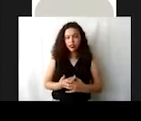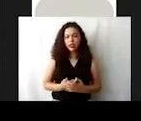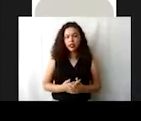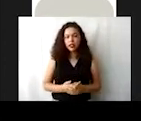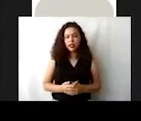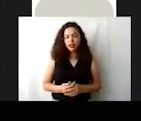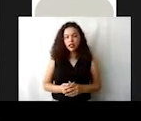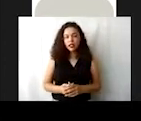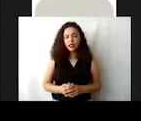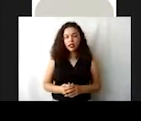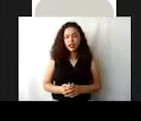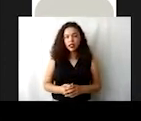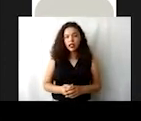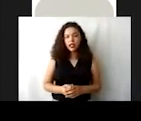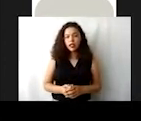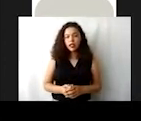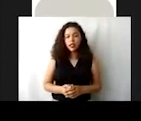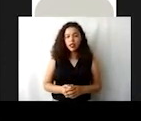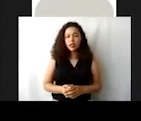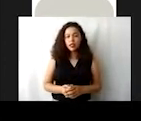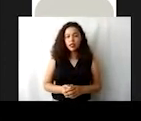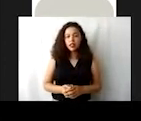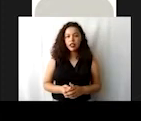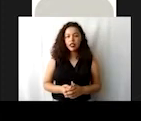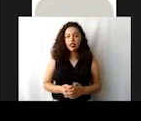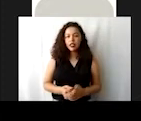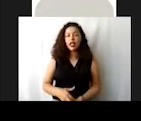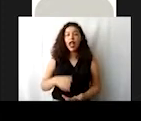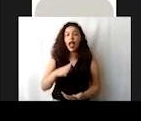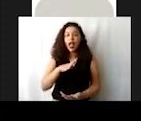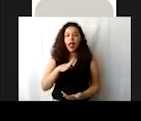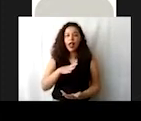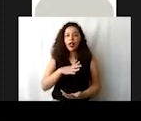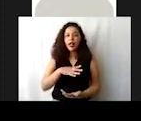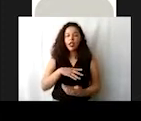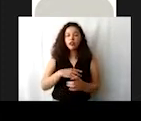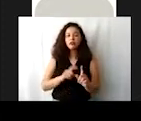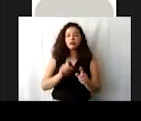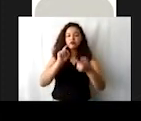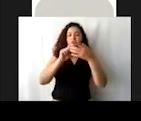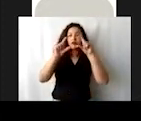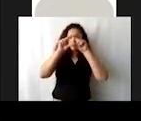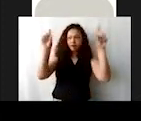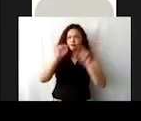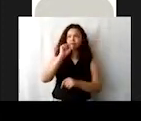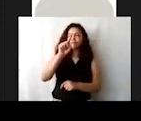y hay una barra donde voy a elegir la opción del RFC, ¿sí?